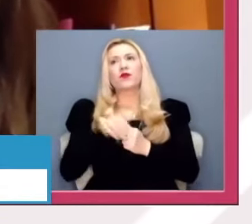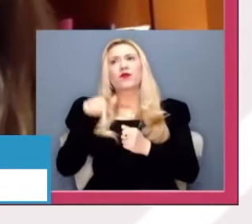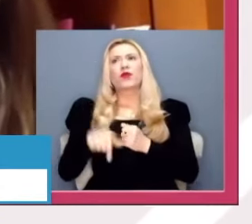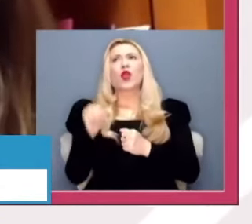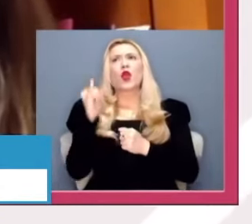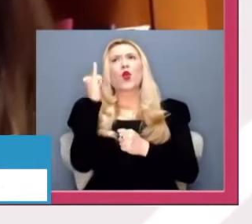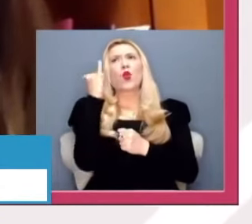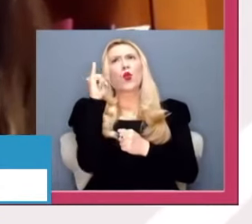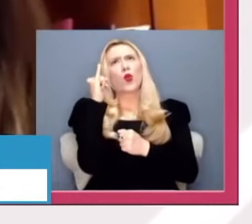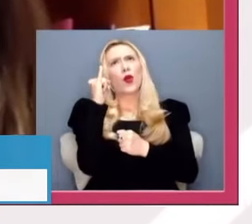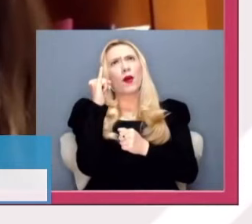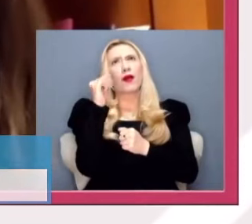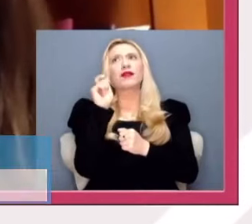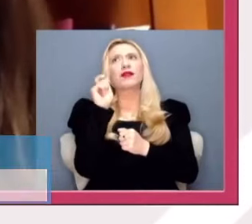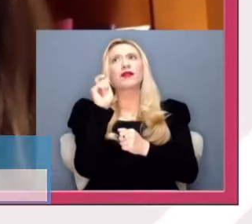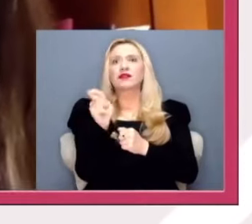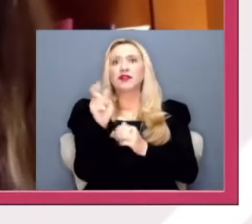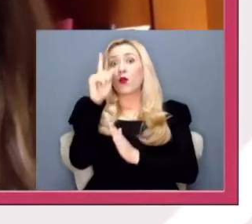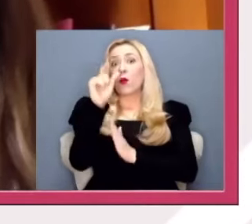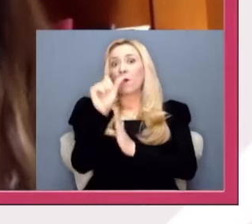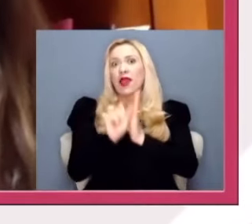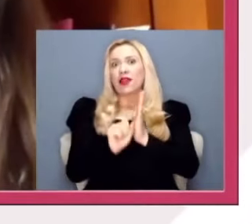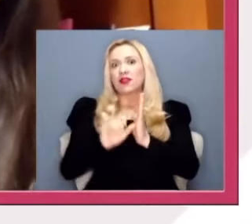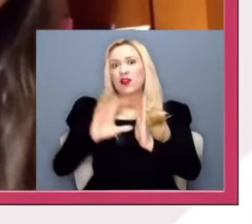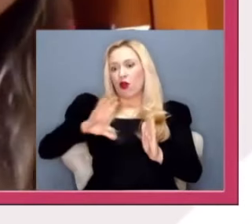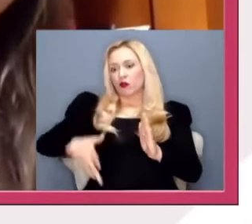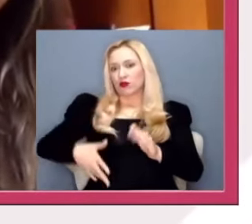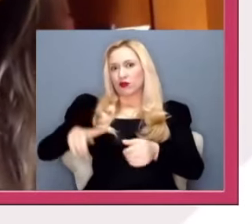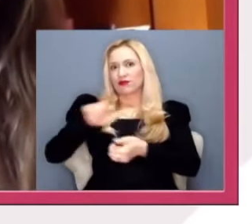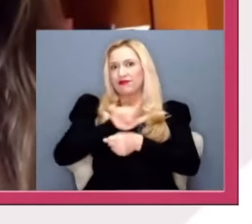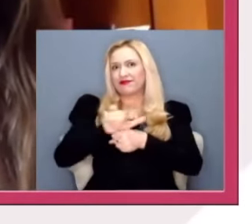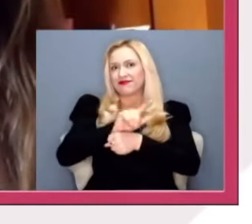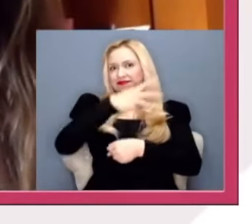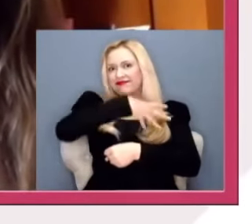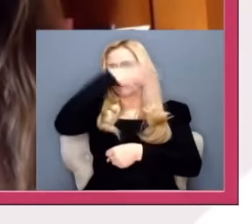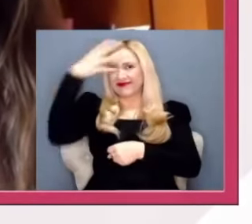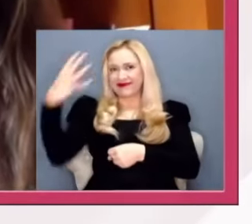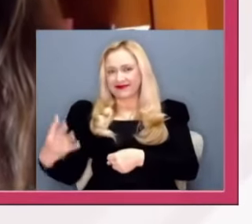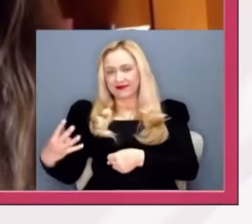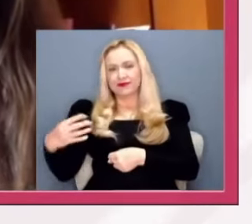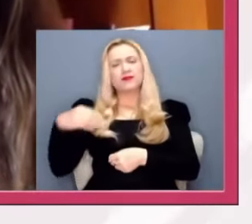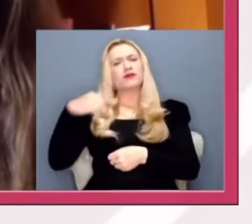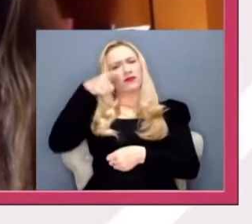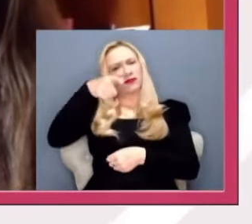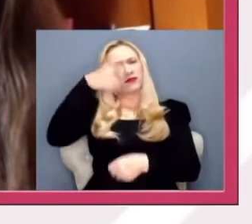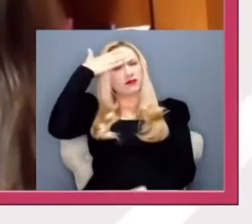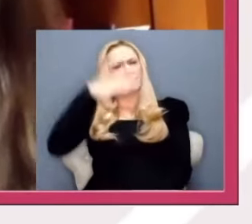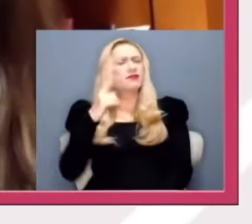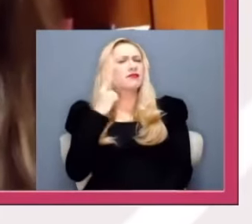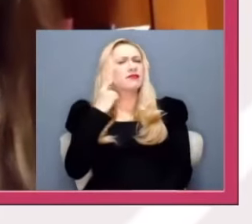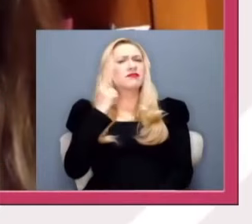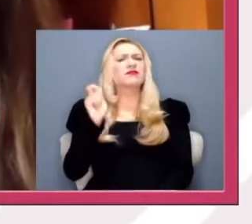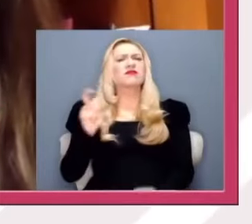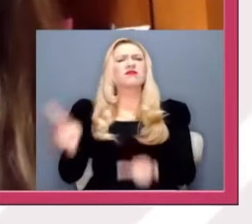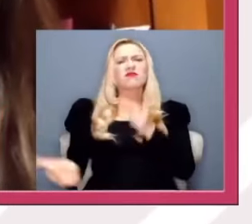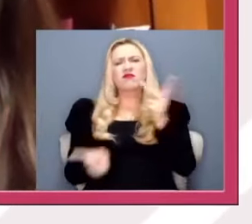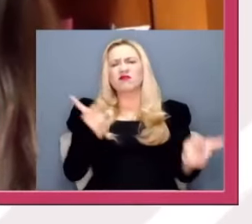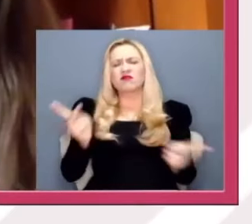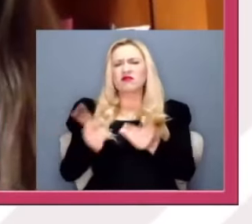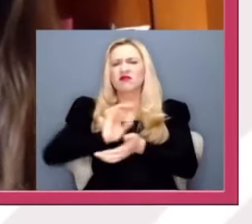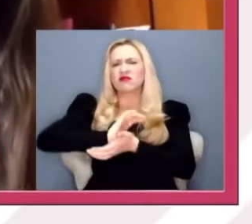ese es el tema que vamos a tocar el día de hoy en nuestro programa. Como saben, la Encuesta Nacional de Discriminación, la ENADIS